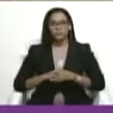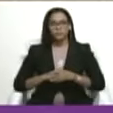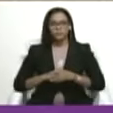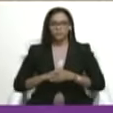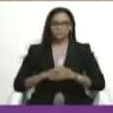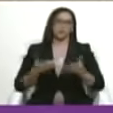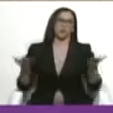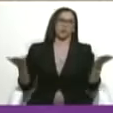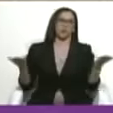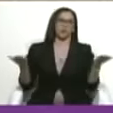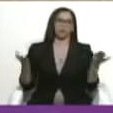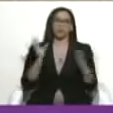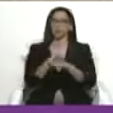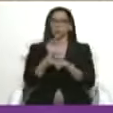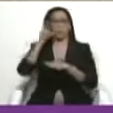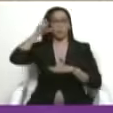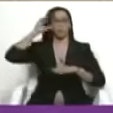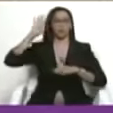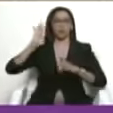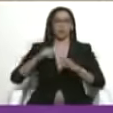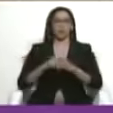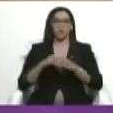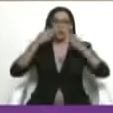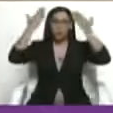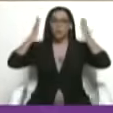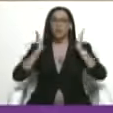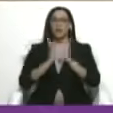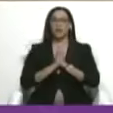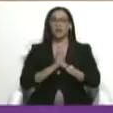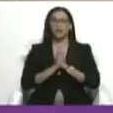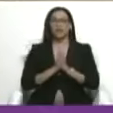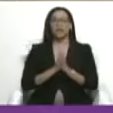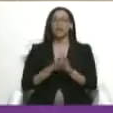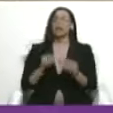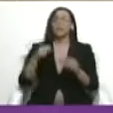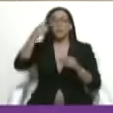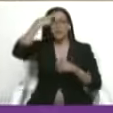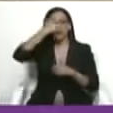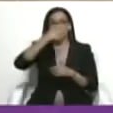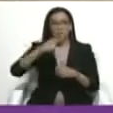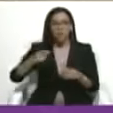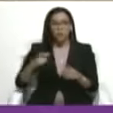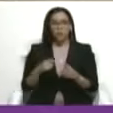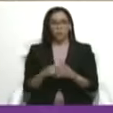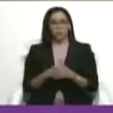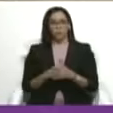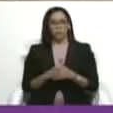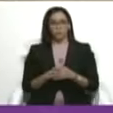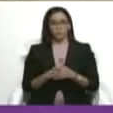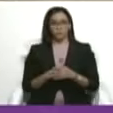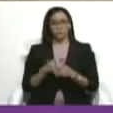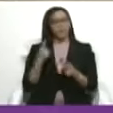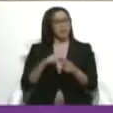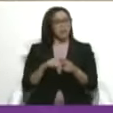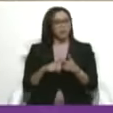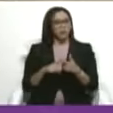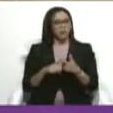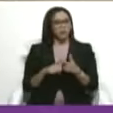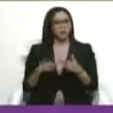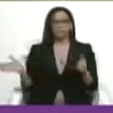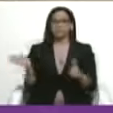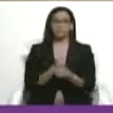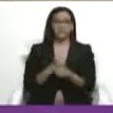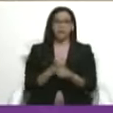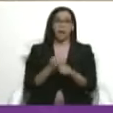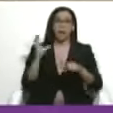No, yo estoy protegido por Dios, por la Virgen de la Chinita, por el pueblo. Y entonces los capturamos